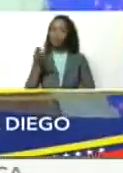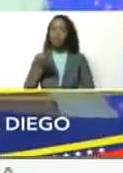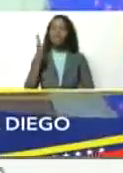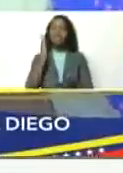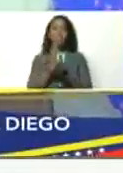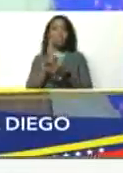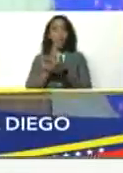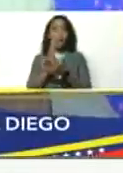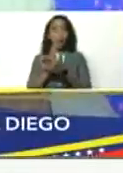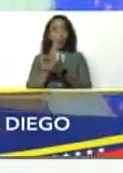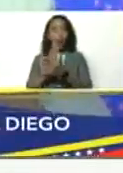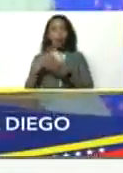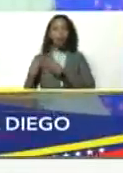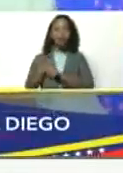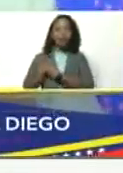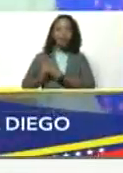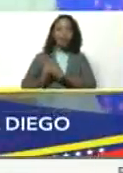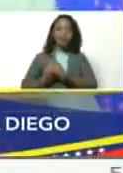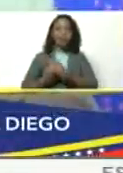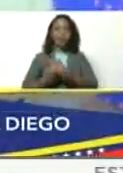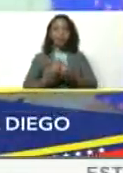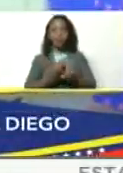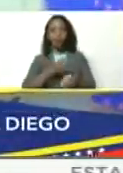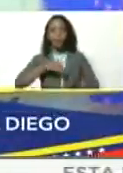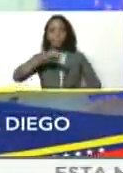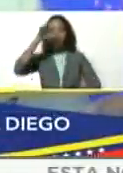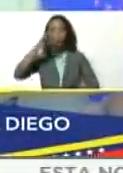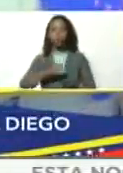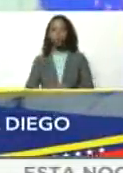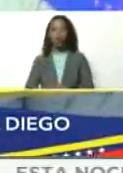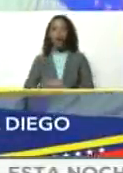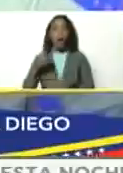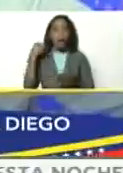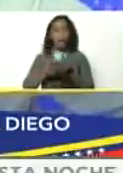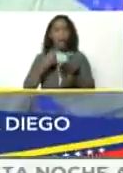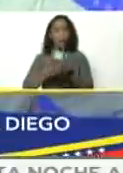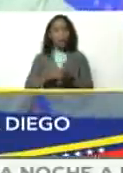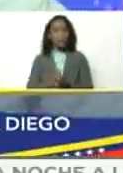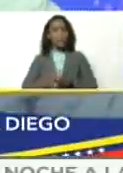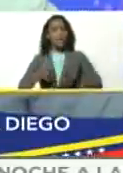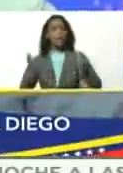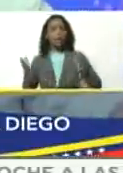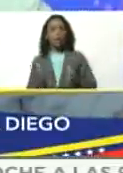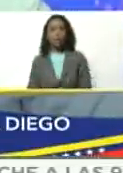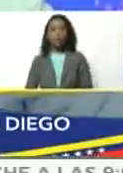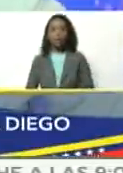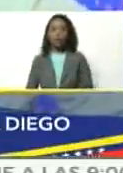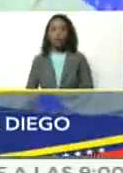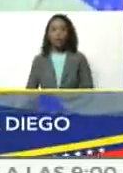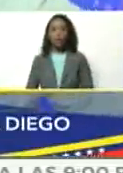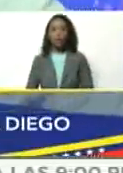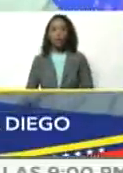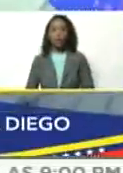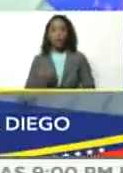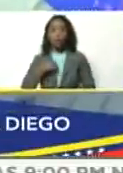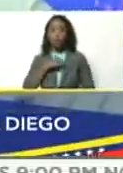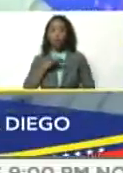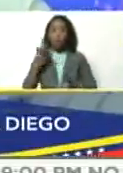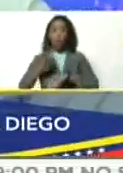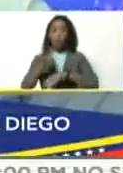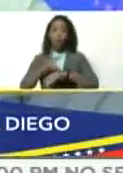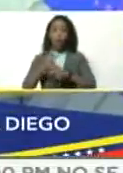siempre nos acompañan en esta lucha tremenda que nos toca llevar